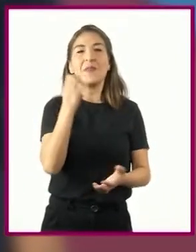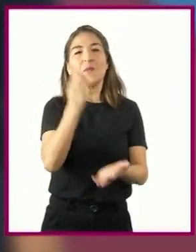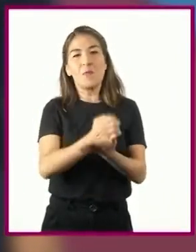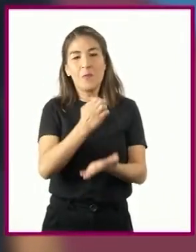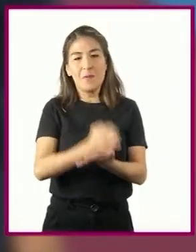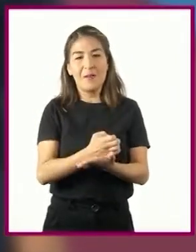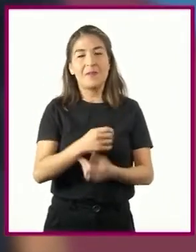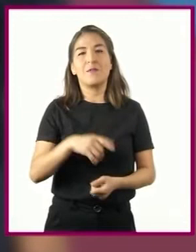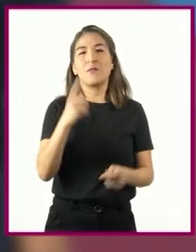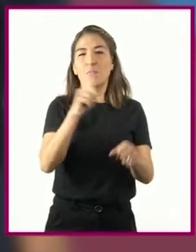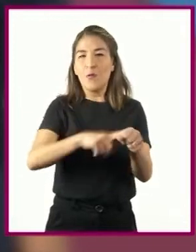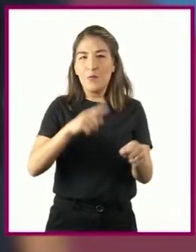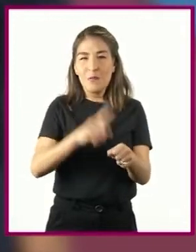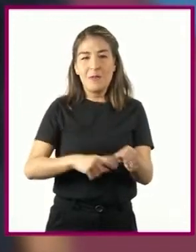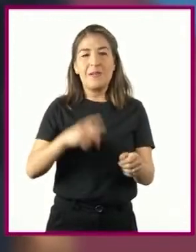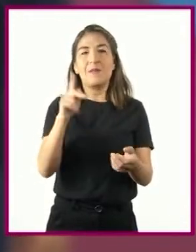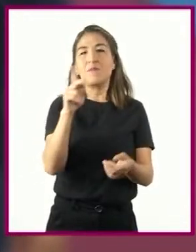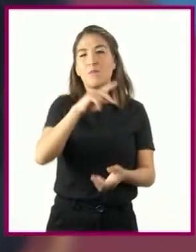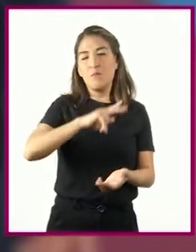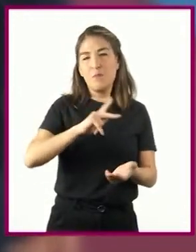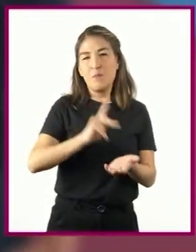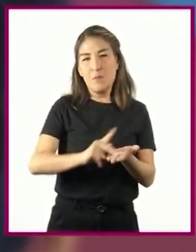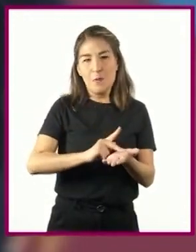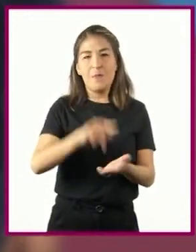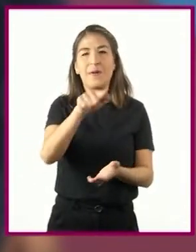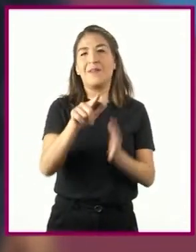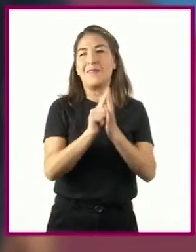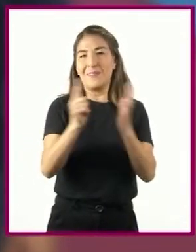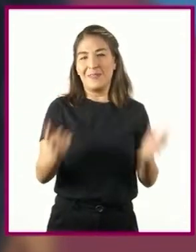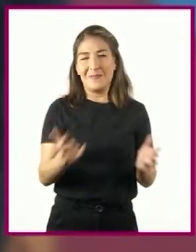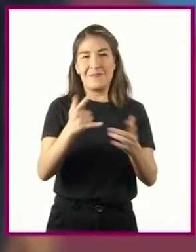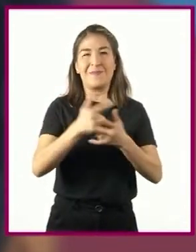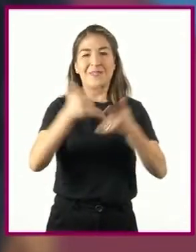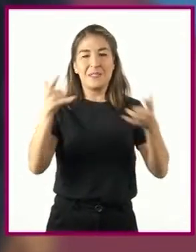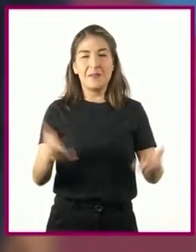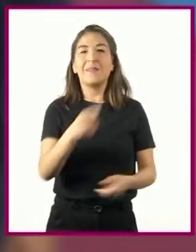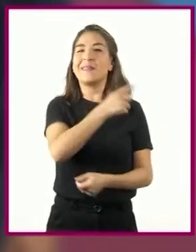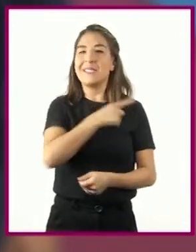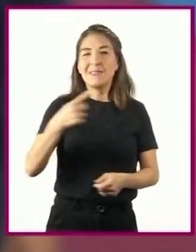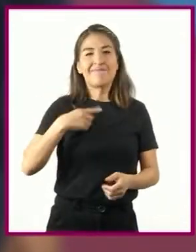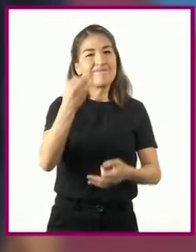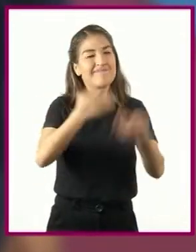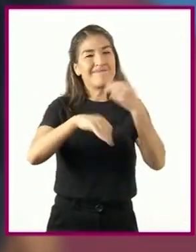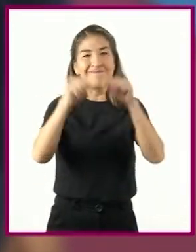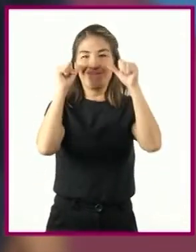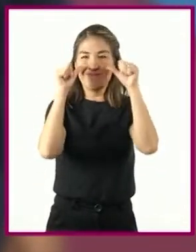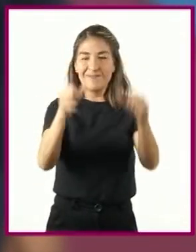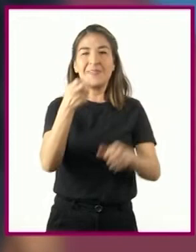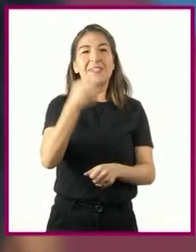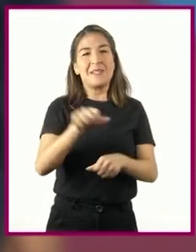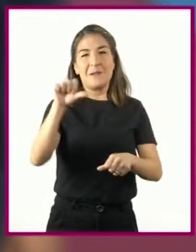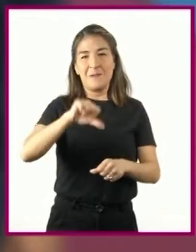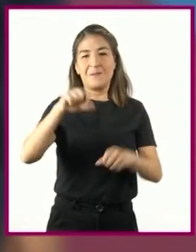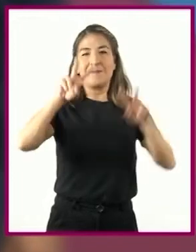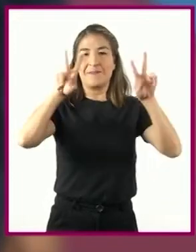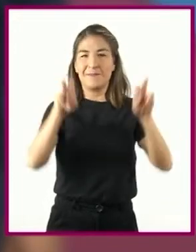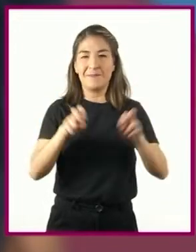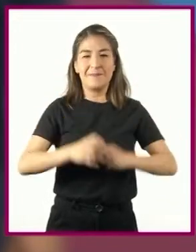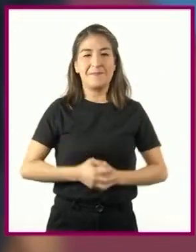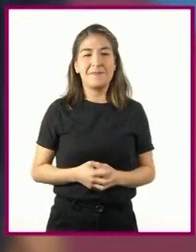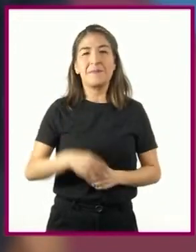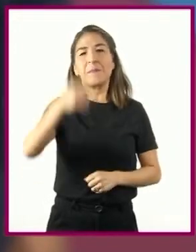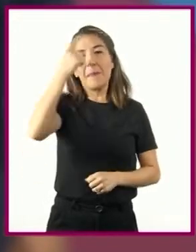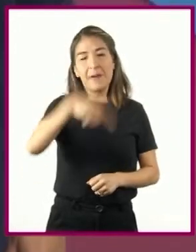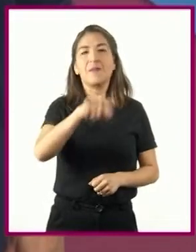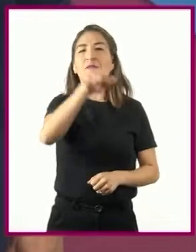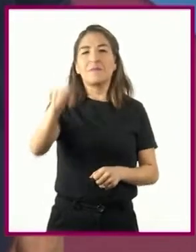cuaderno, colores, bolígrafo y su libro de texto, es poner toda su atención al desarrollo del tema, para